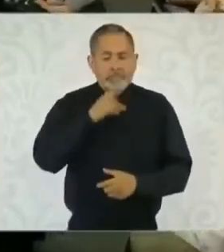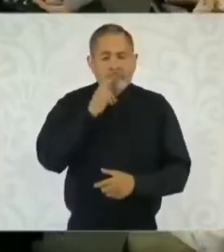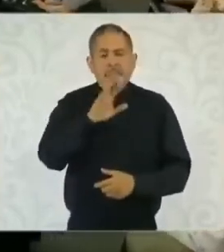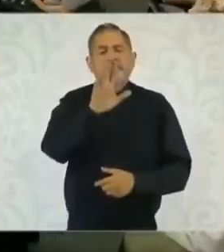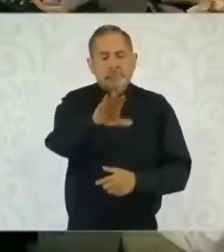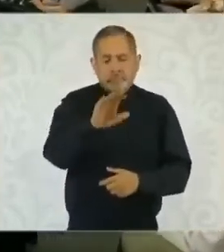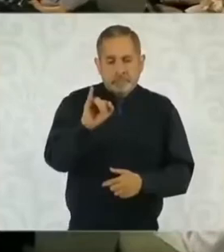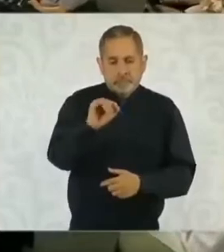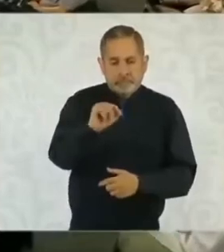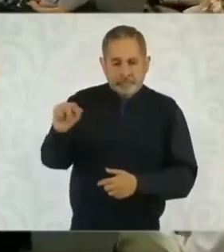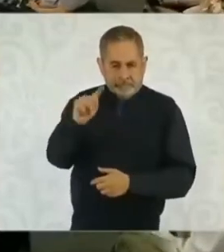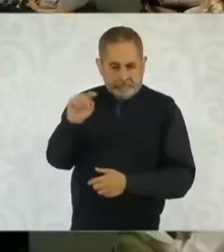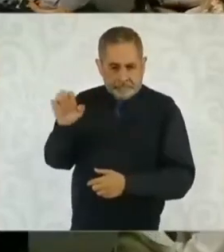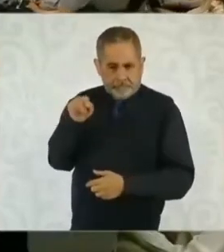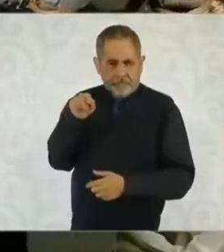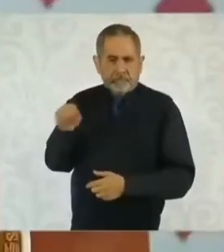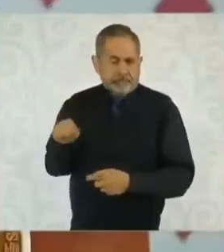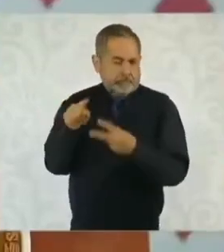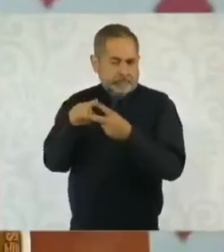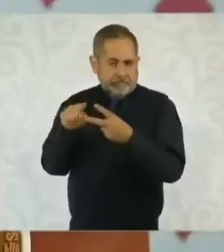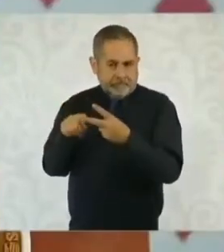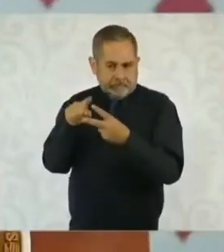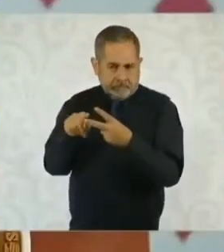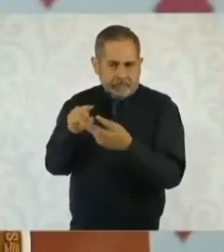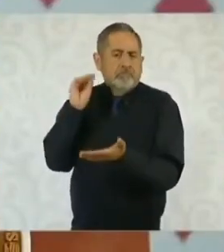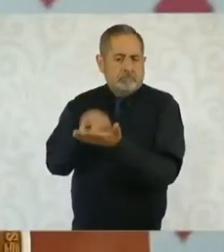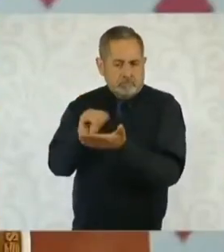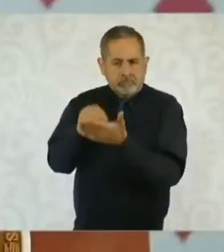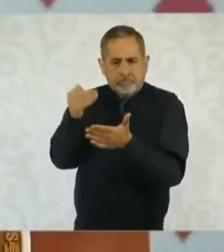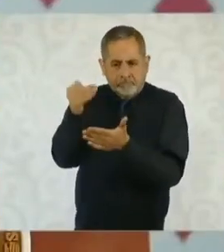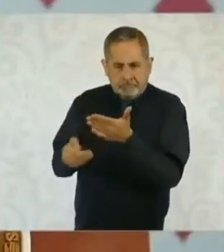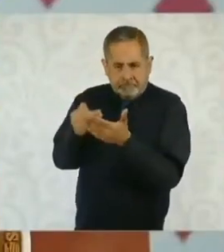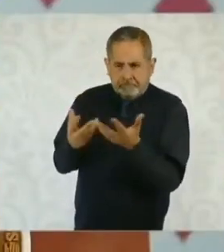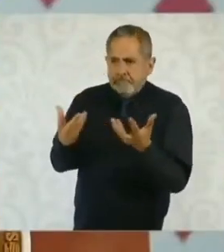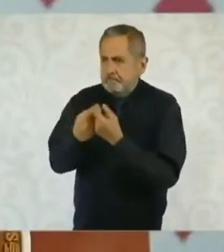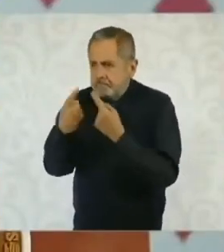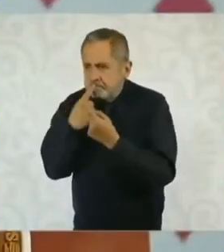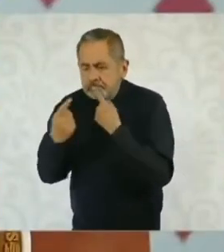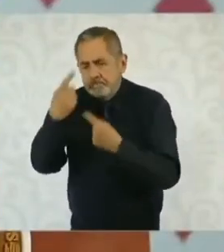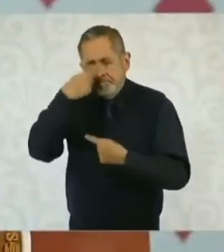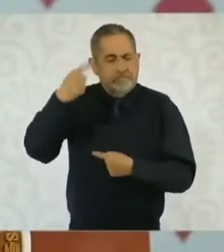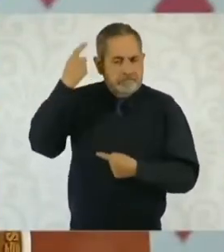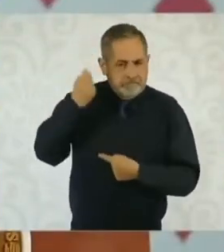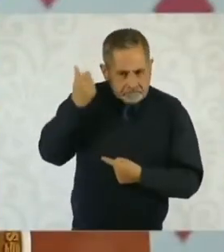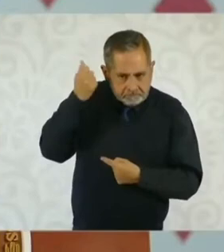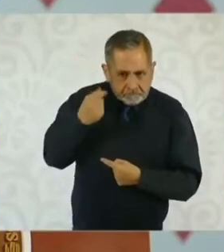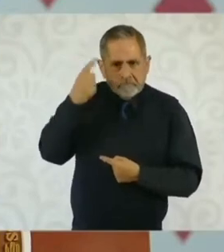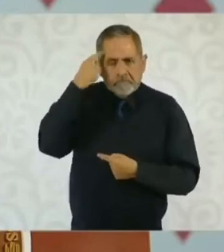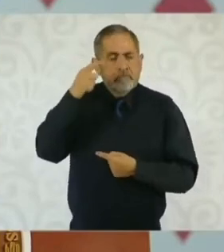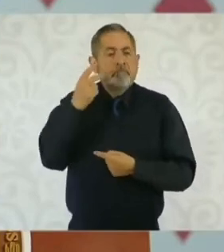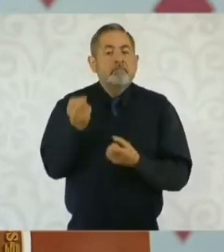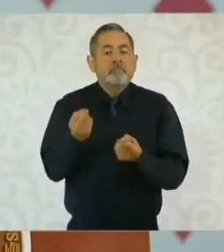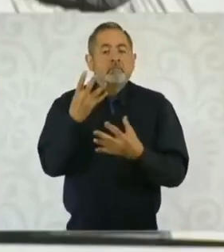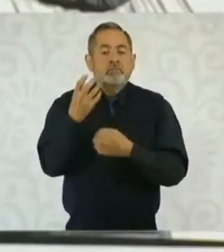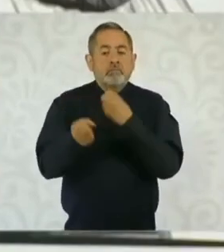del ISSSTE, repito, tiene que seguir habiendo mesas de trabajo para el tema de las pensiones y para el tema de la reducción del